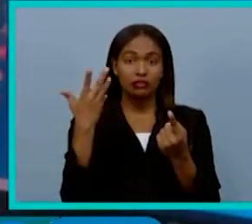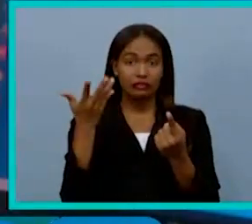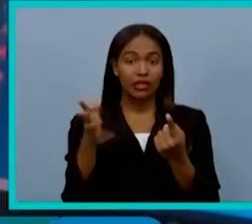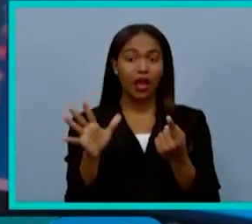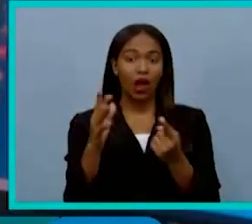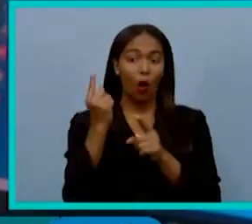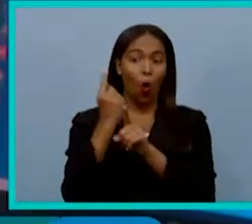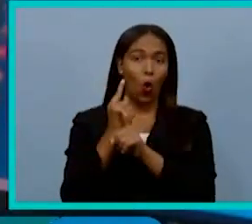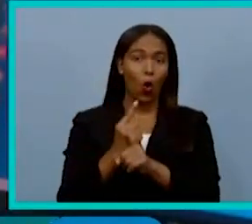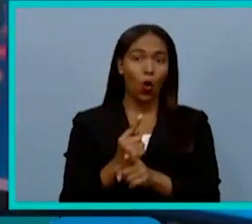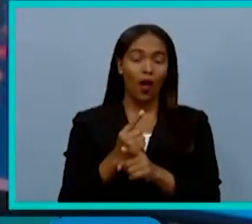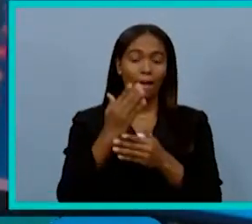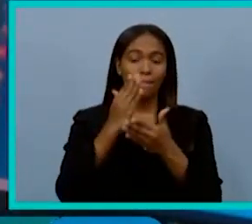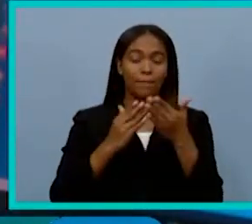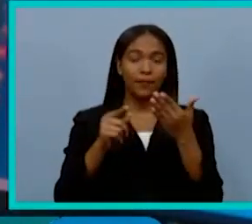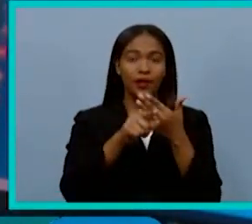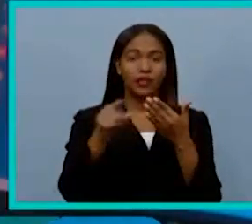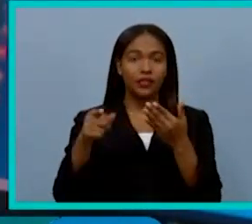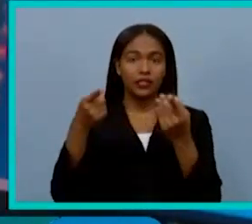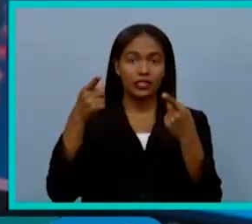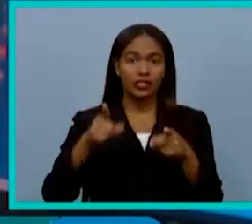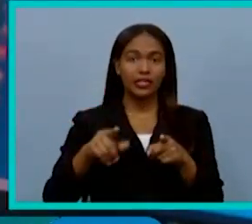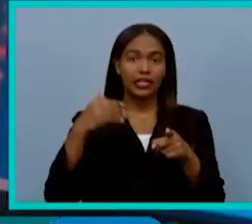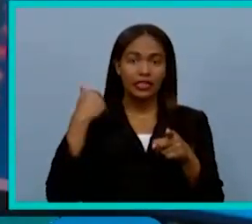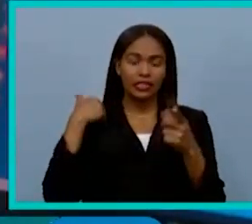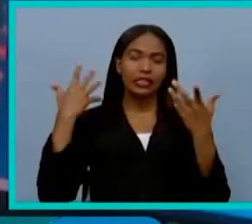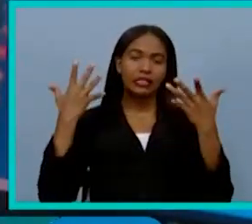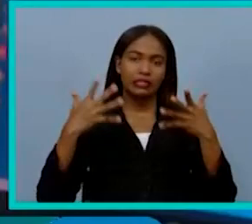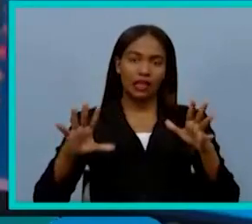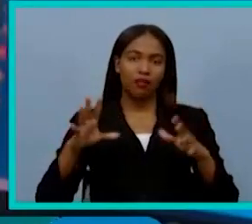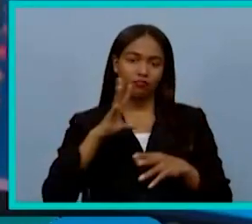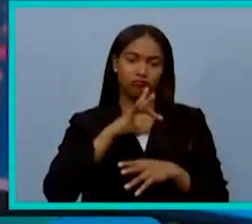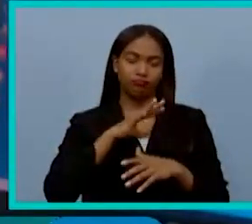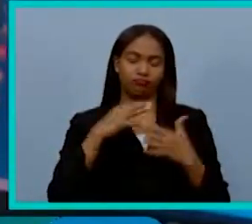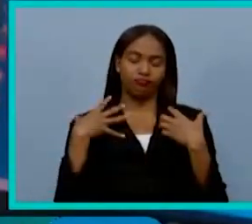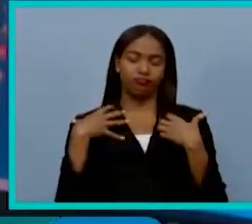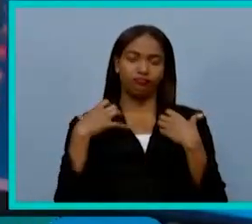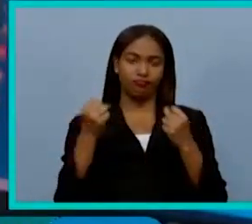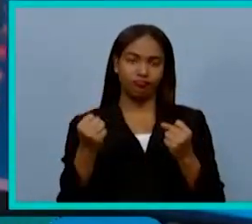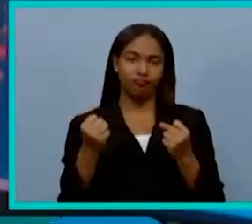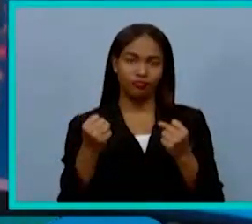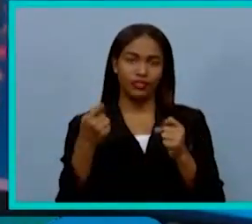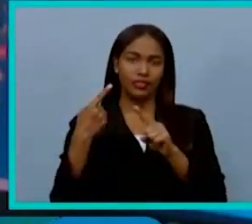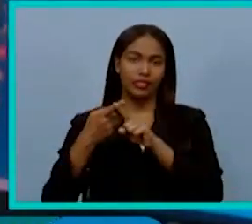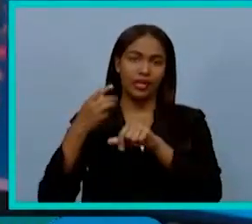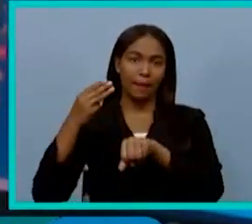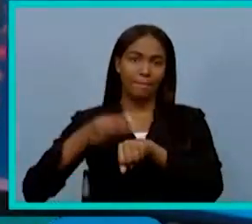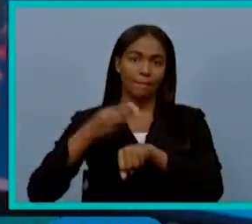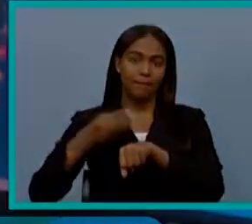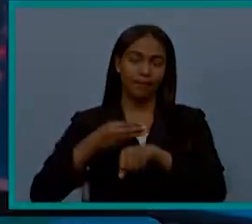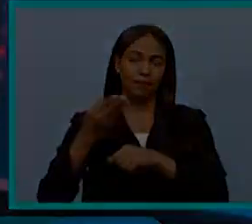certeras de que gran parte de ellos se encuentran ya estables y con vida en Miami. Allí están.